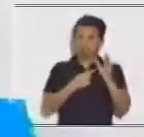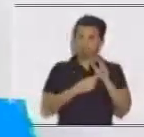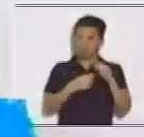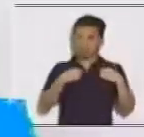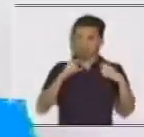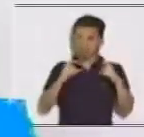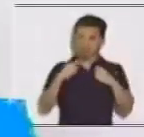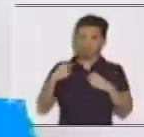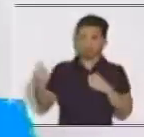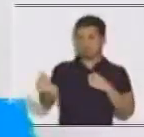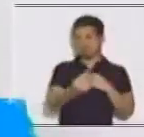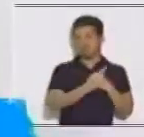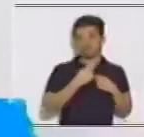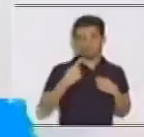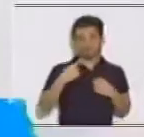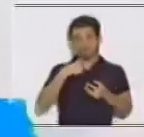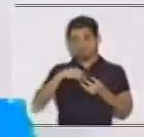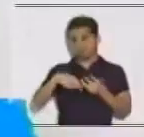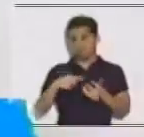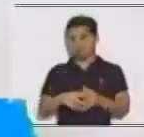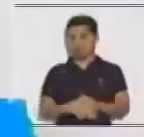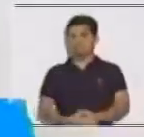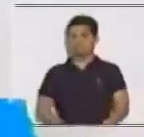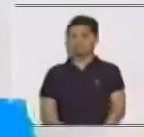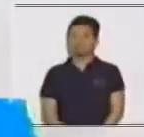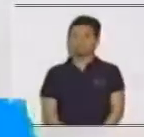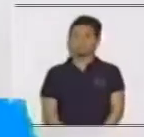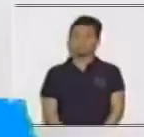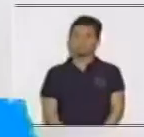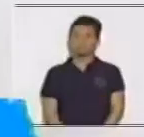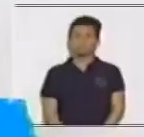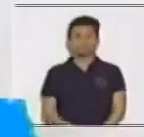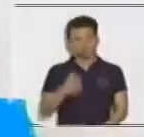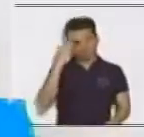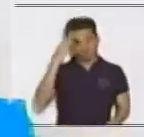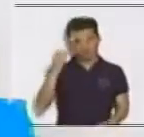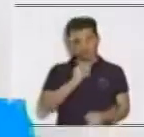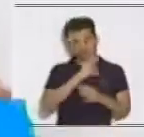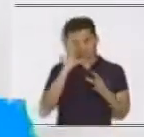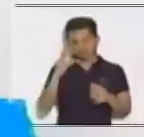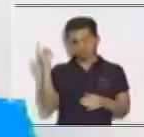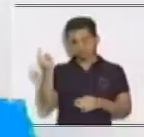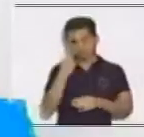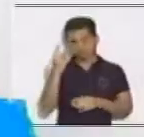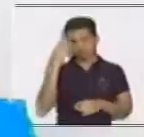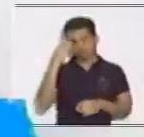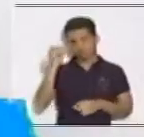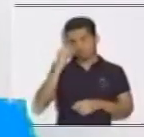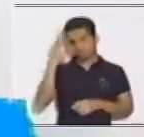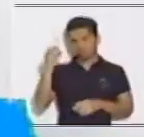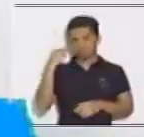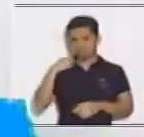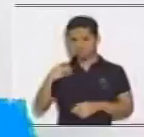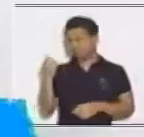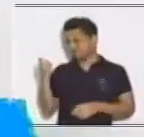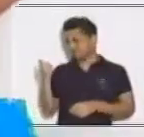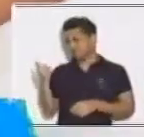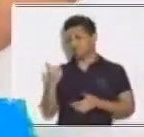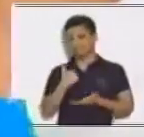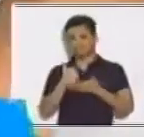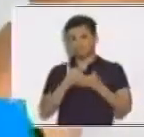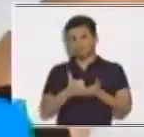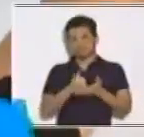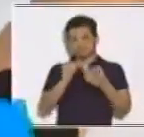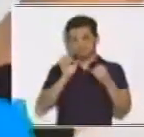están en nuestra familia. Muy buenos días a todos. Muy buen día, Mauricio. Gracias por la participación